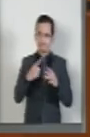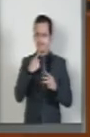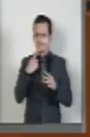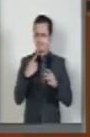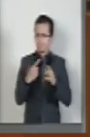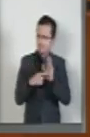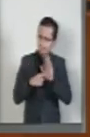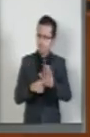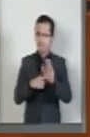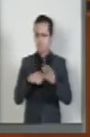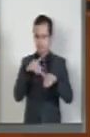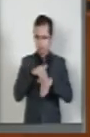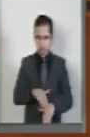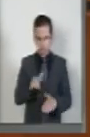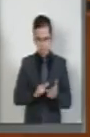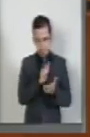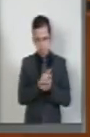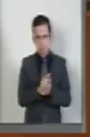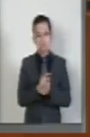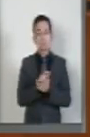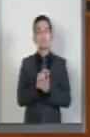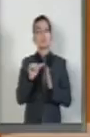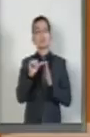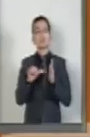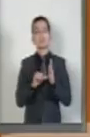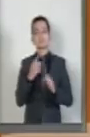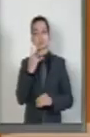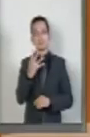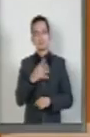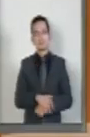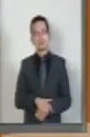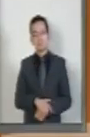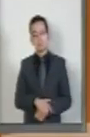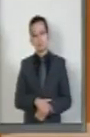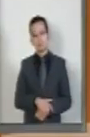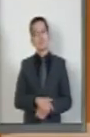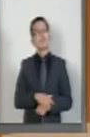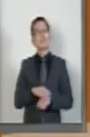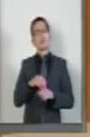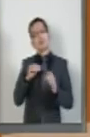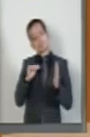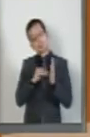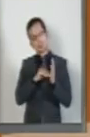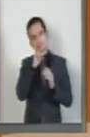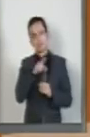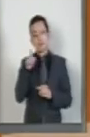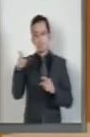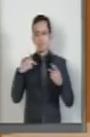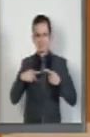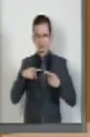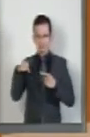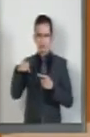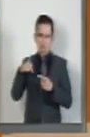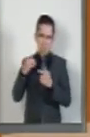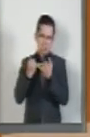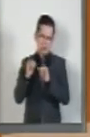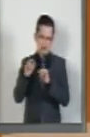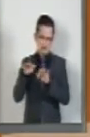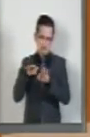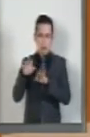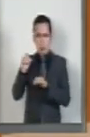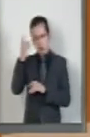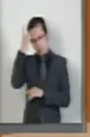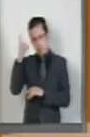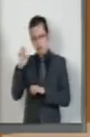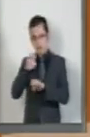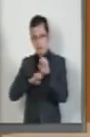ley. En el artículo 4 incluimos a las personas físicas y morales a las que se refiere el artículo 32 de